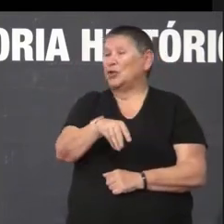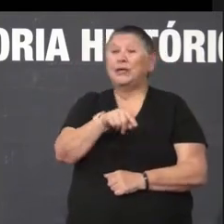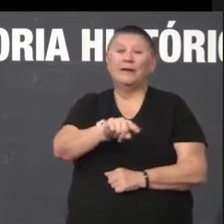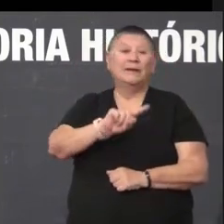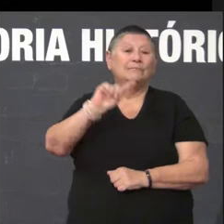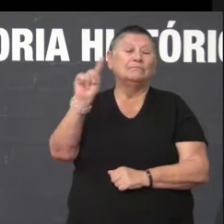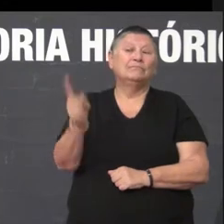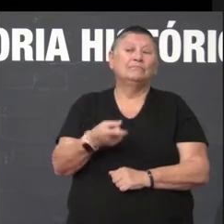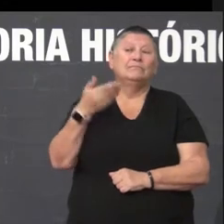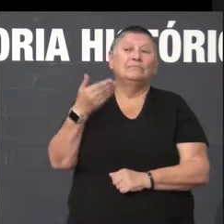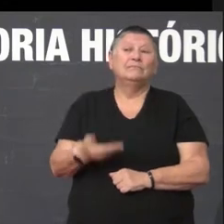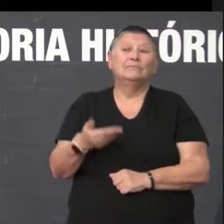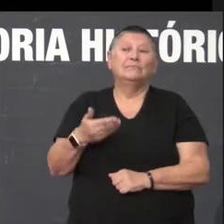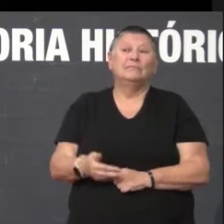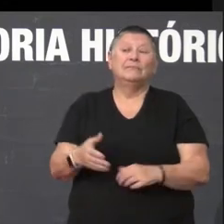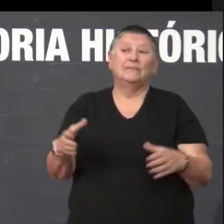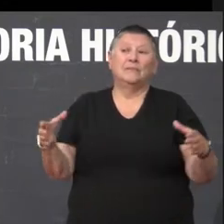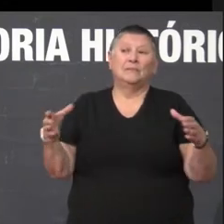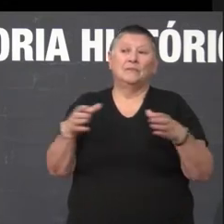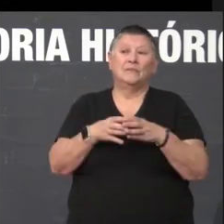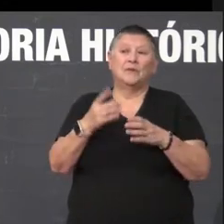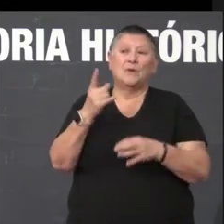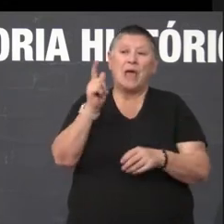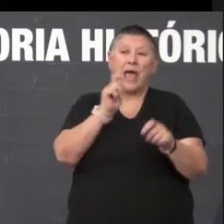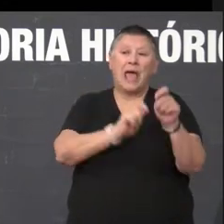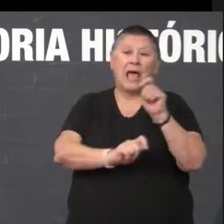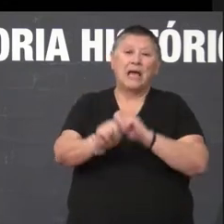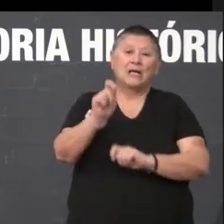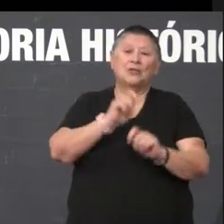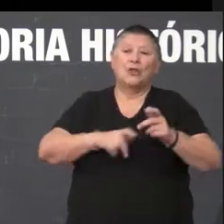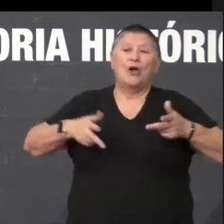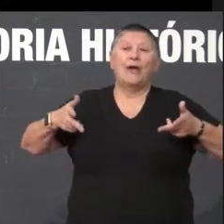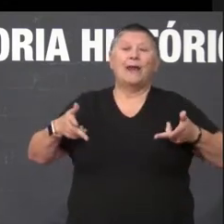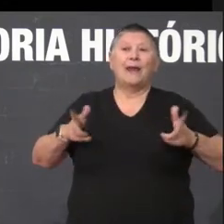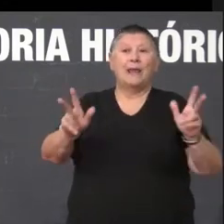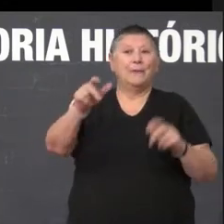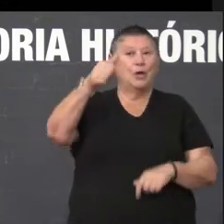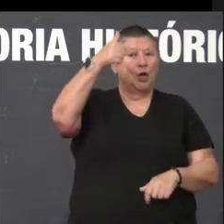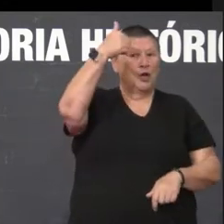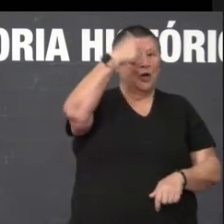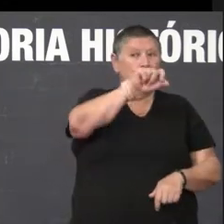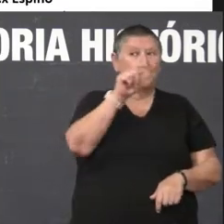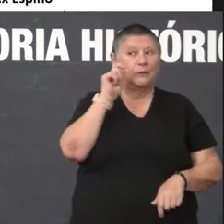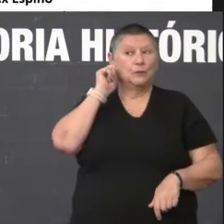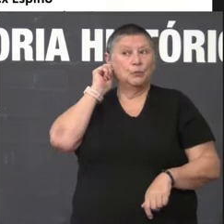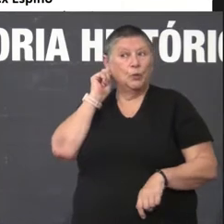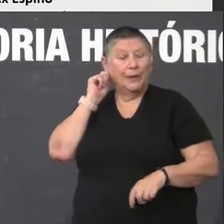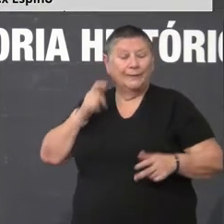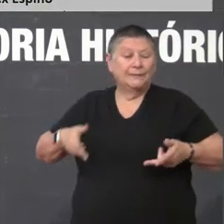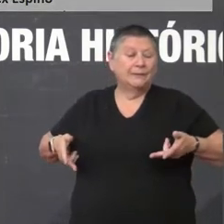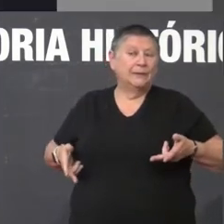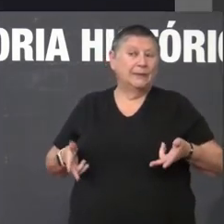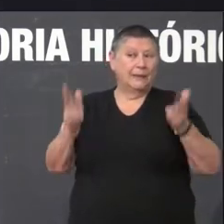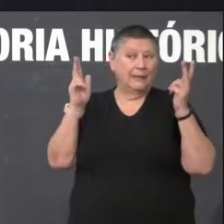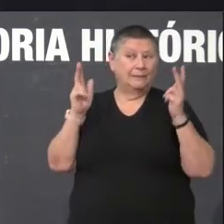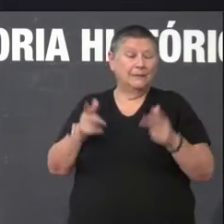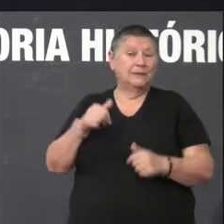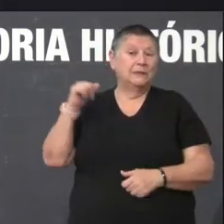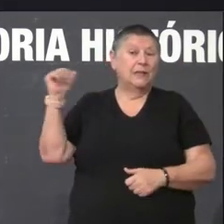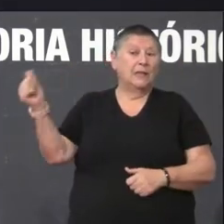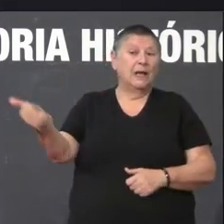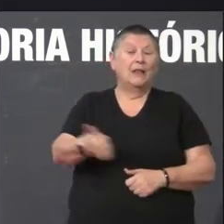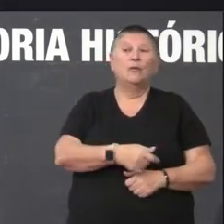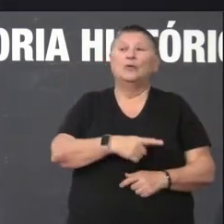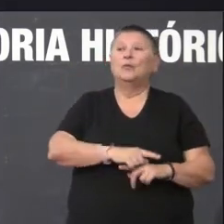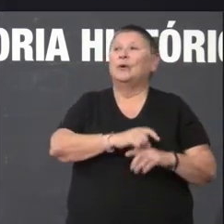fundamentalmente unha asociación libre de homes, mulleres, libres, os cuales solo